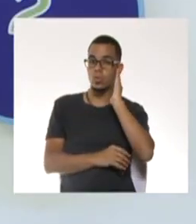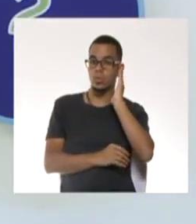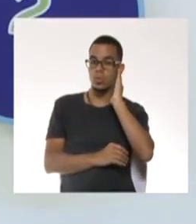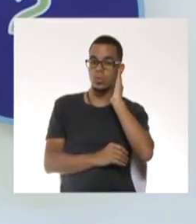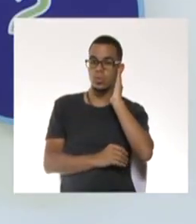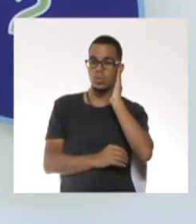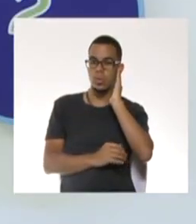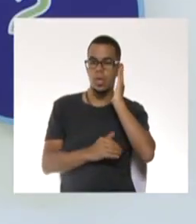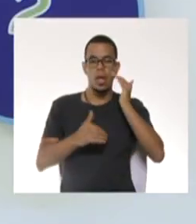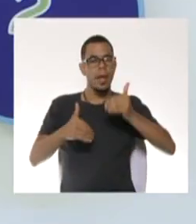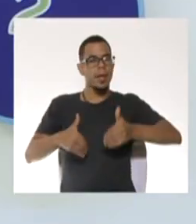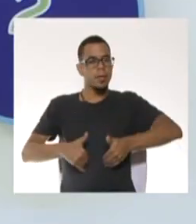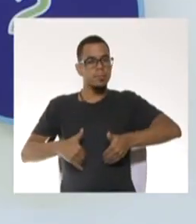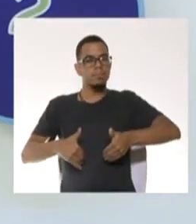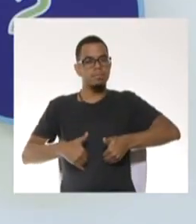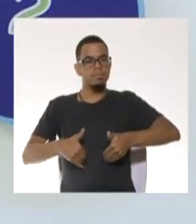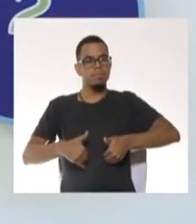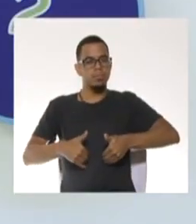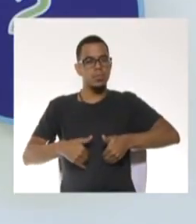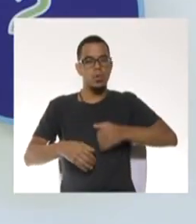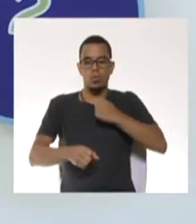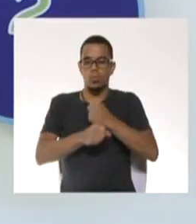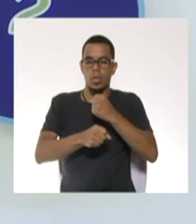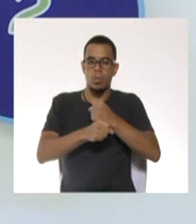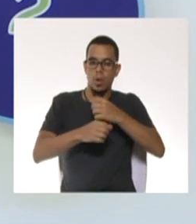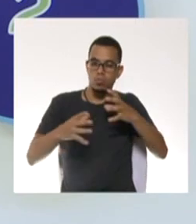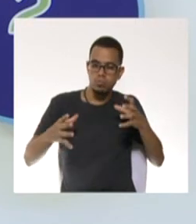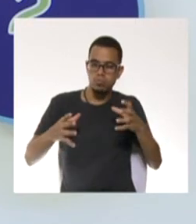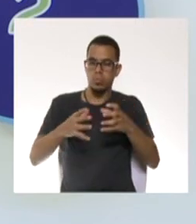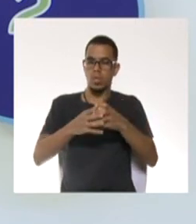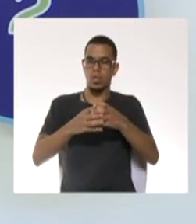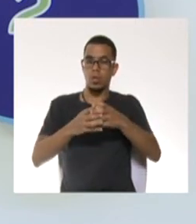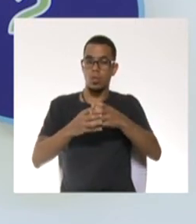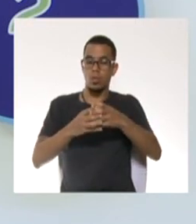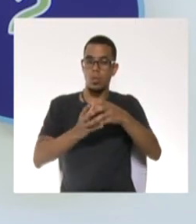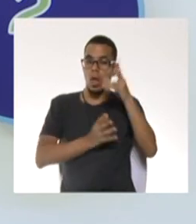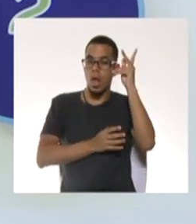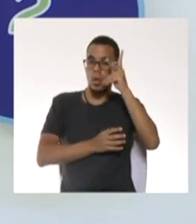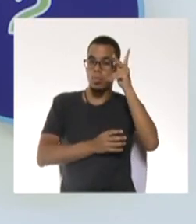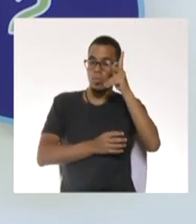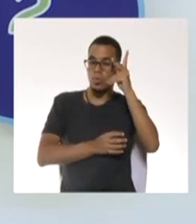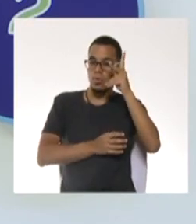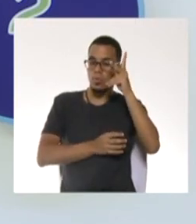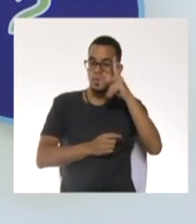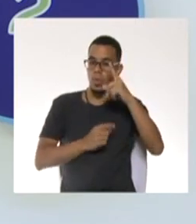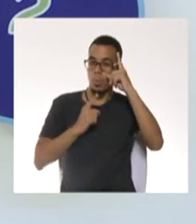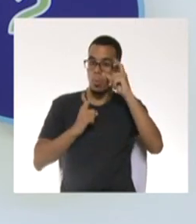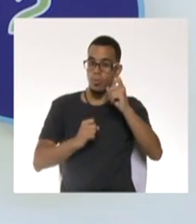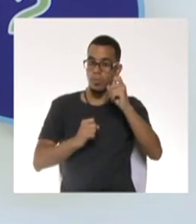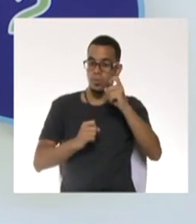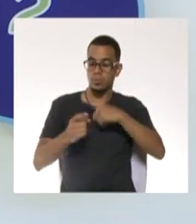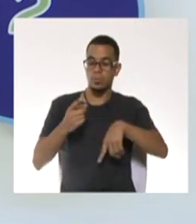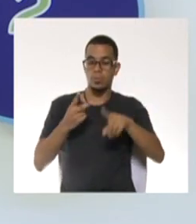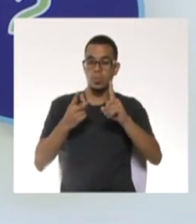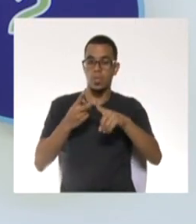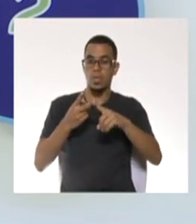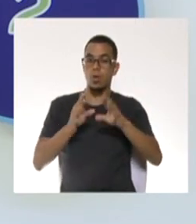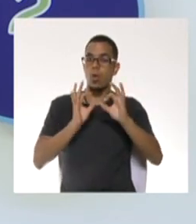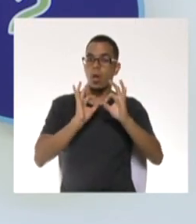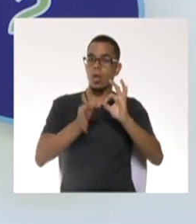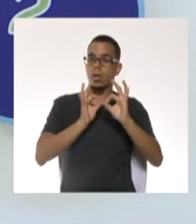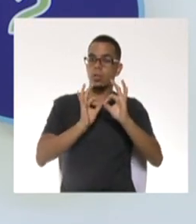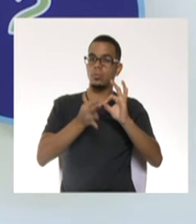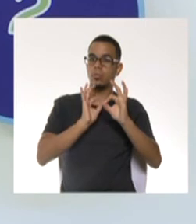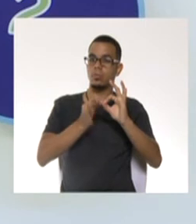auditivas, tratar de que sea un trabajo en equipo entre el docente del área de formación y, de ser posible, contar con el intérprete